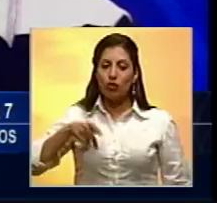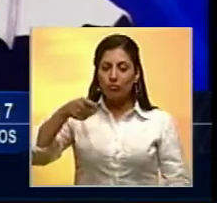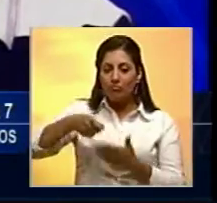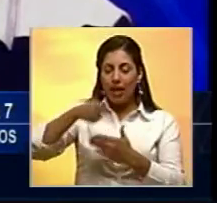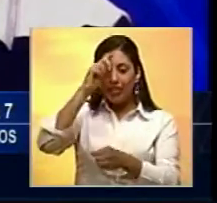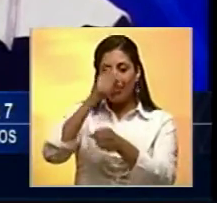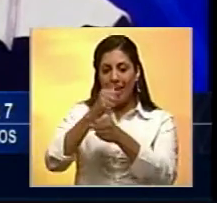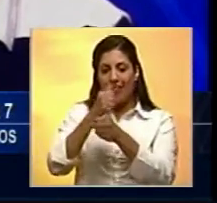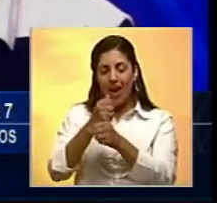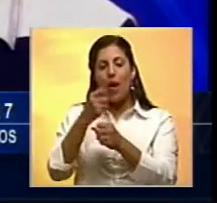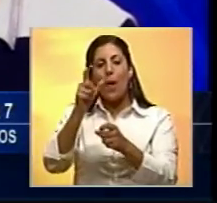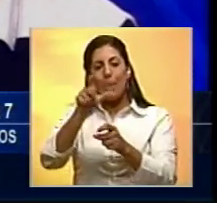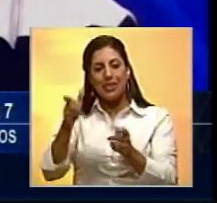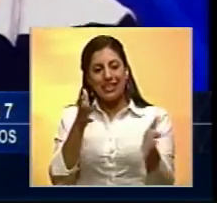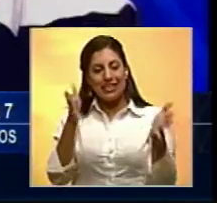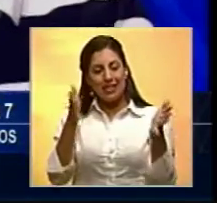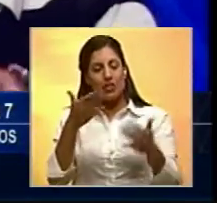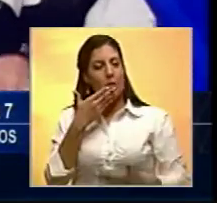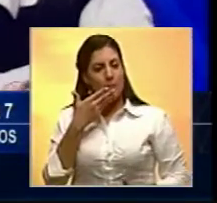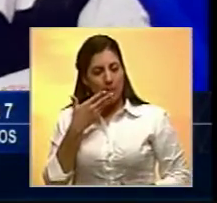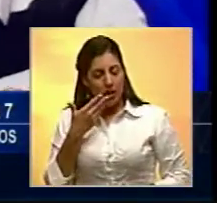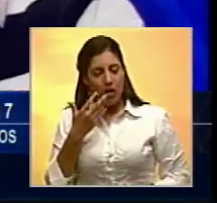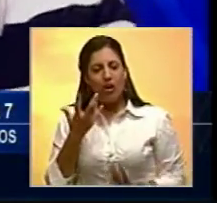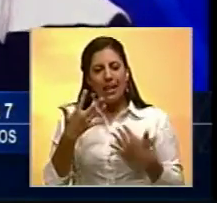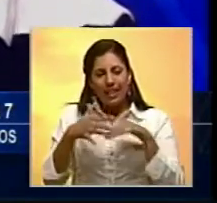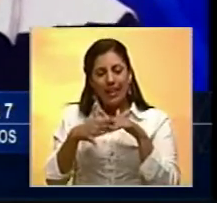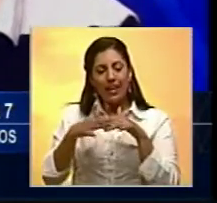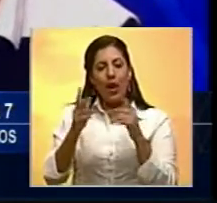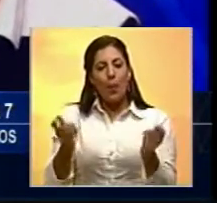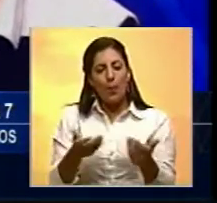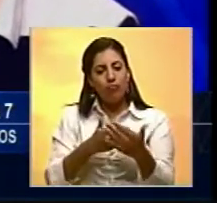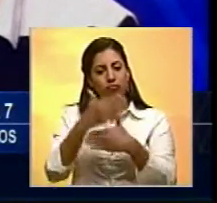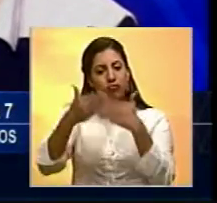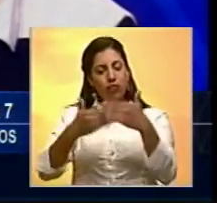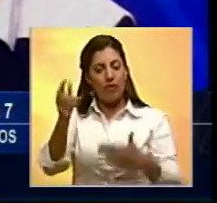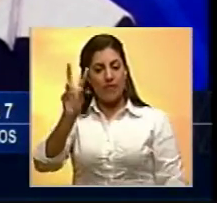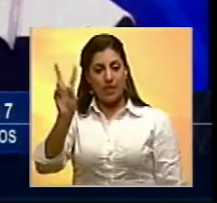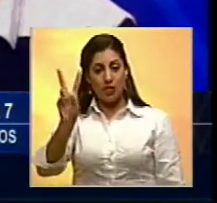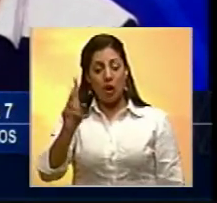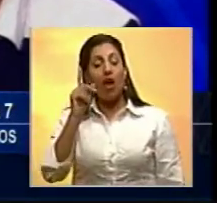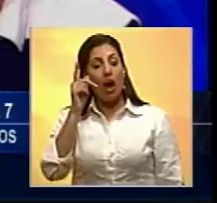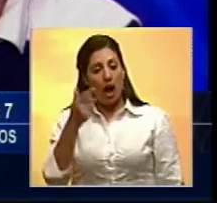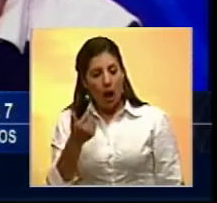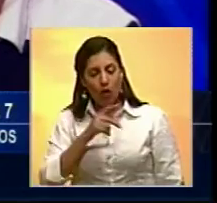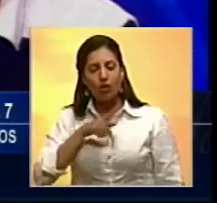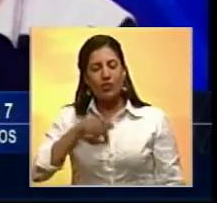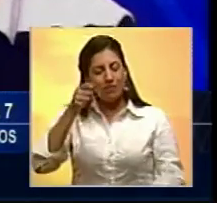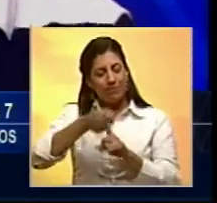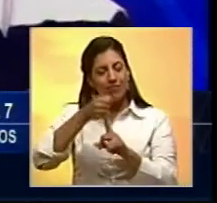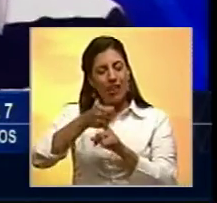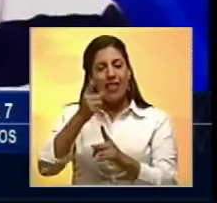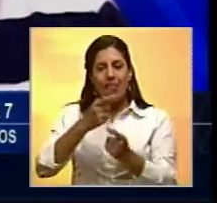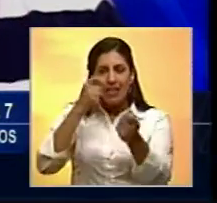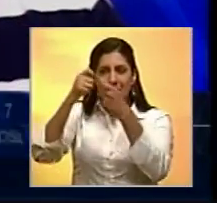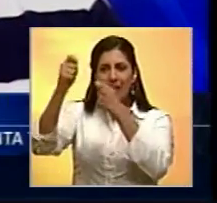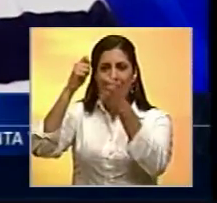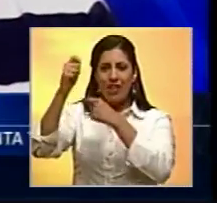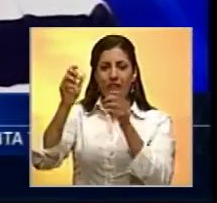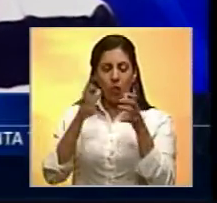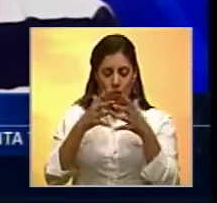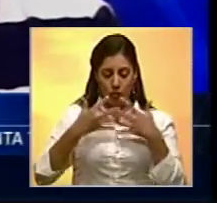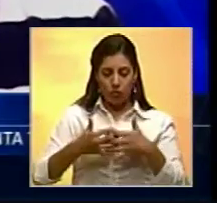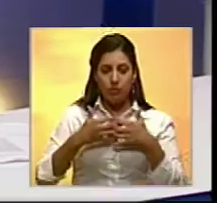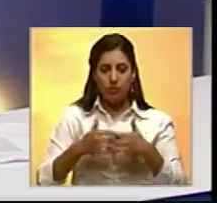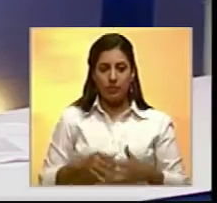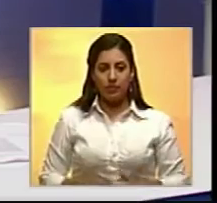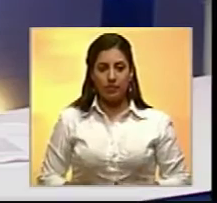empleo y ofrecer productos y servicios contribuirá con el progreso de Venezuela. Insistió que se debería estar exportando como sector